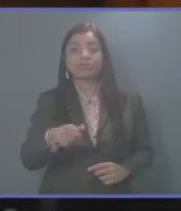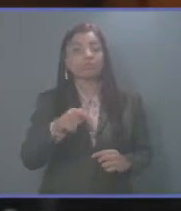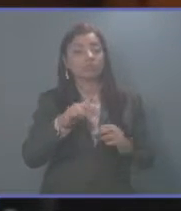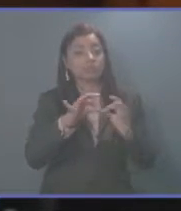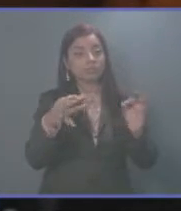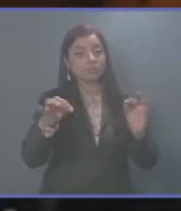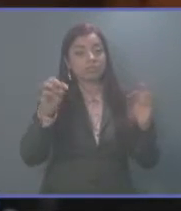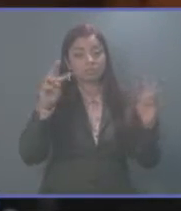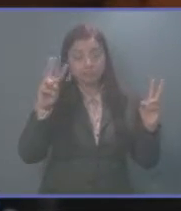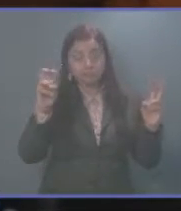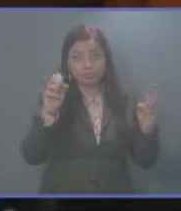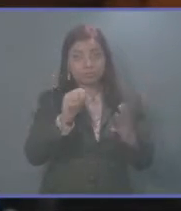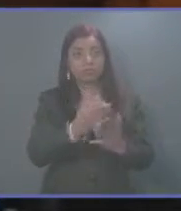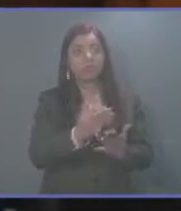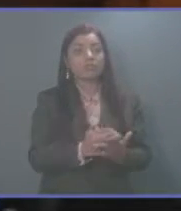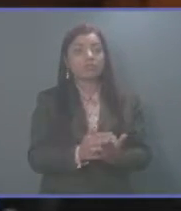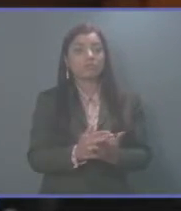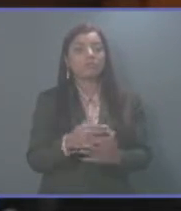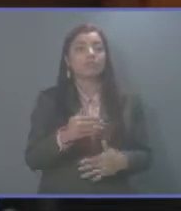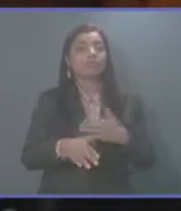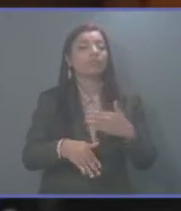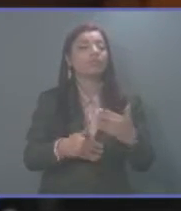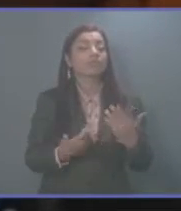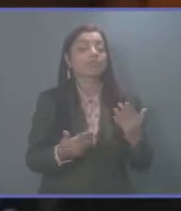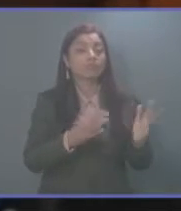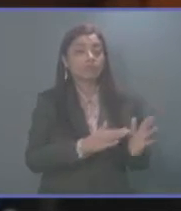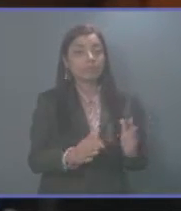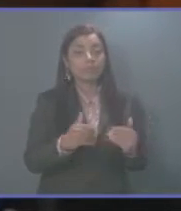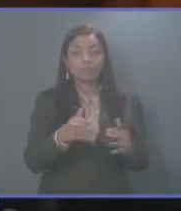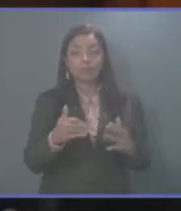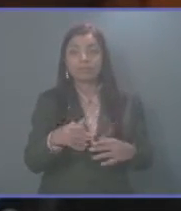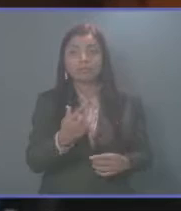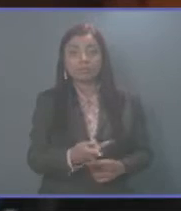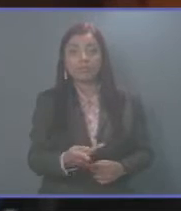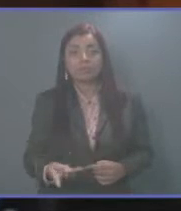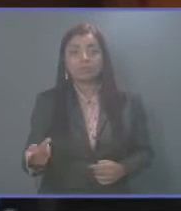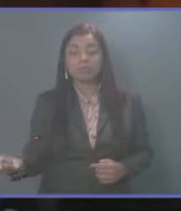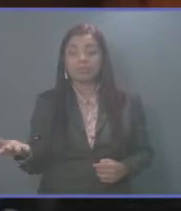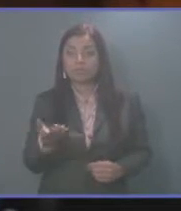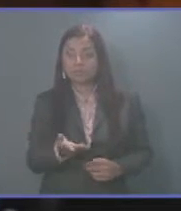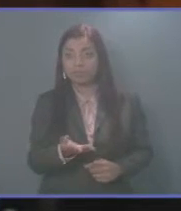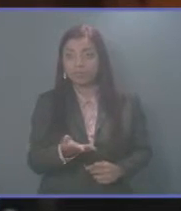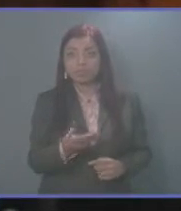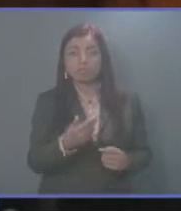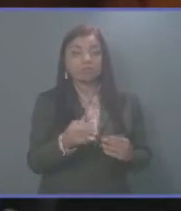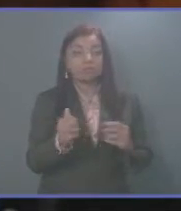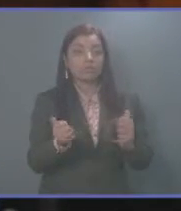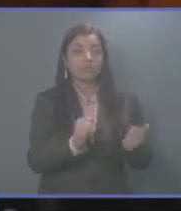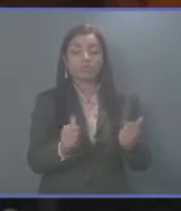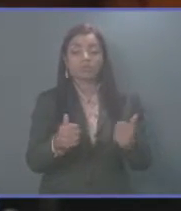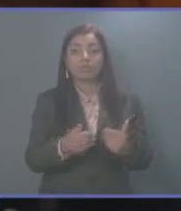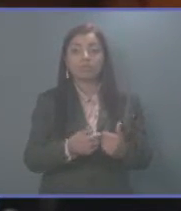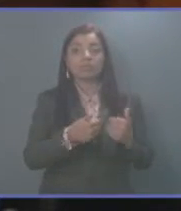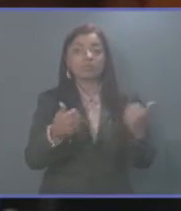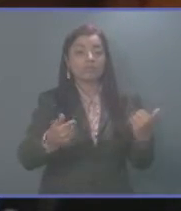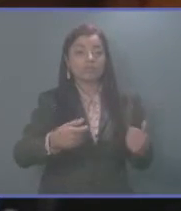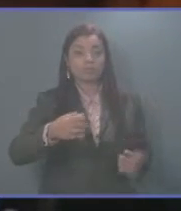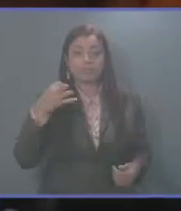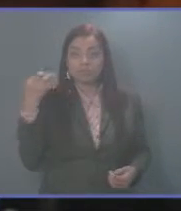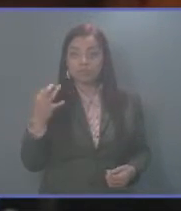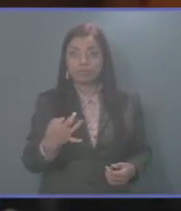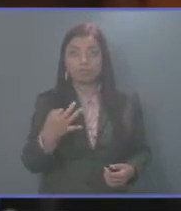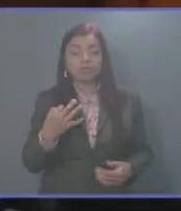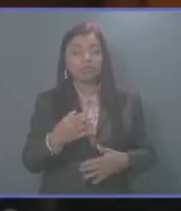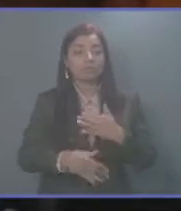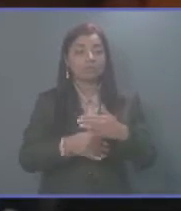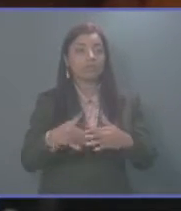comillas, los lugares para almacenar productos pirotécnicos respecto a las distancias deberán